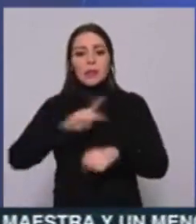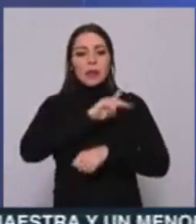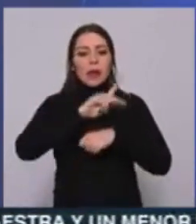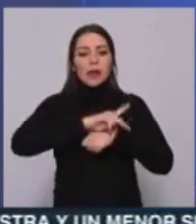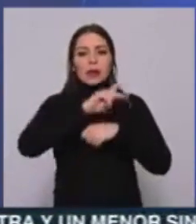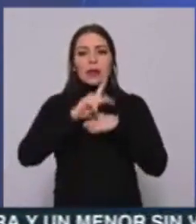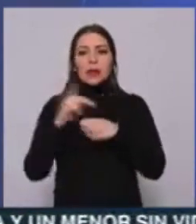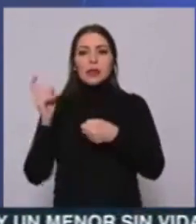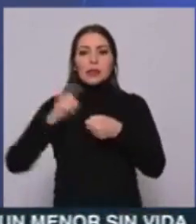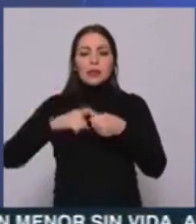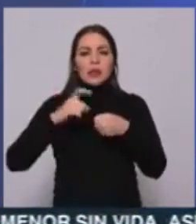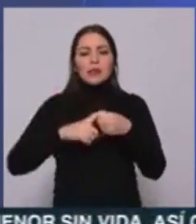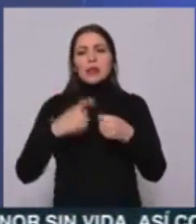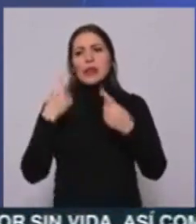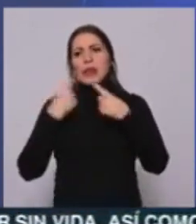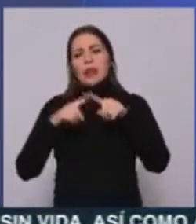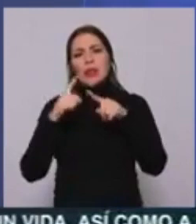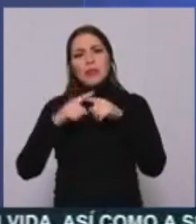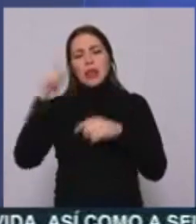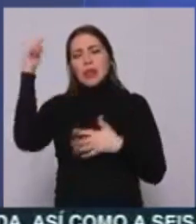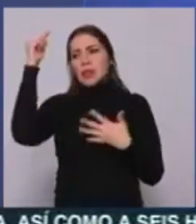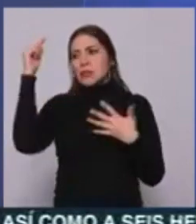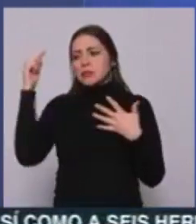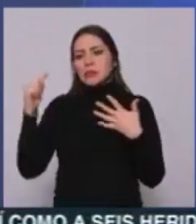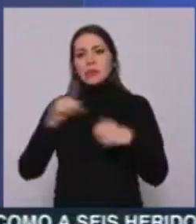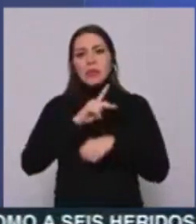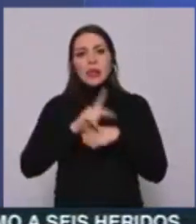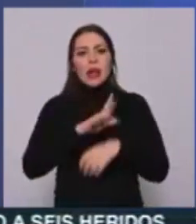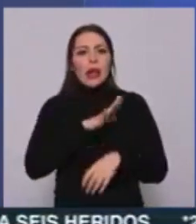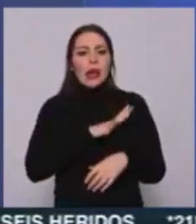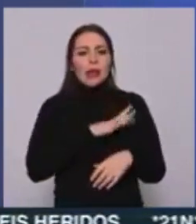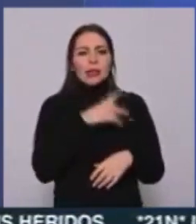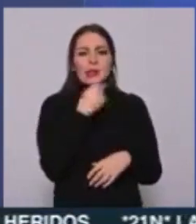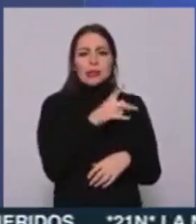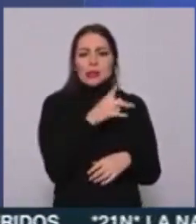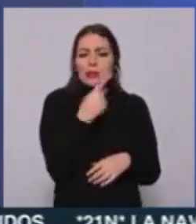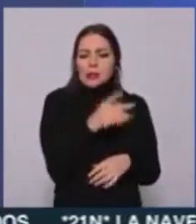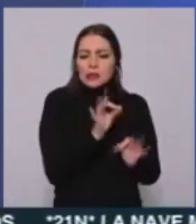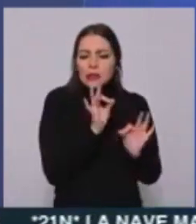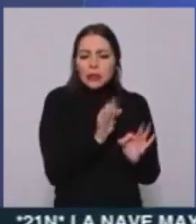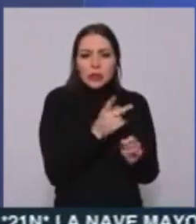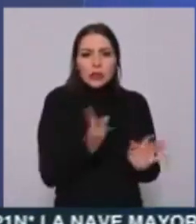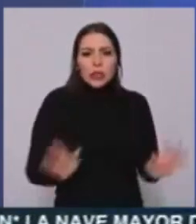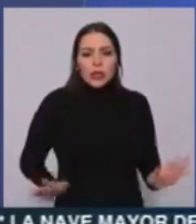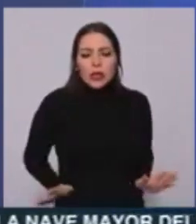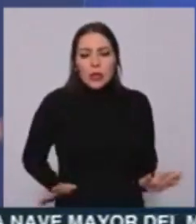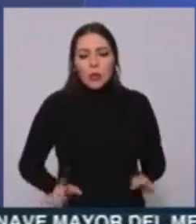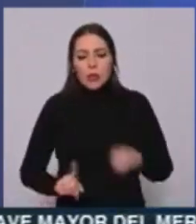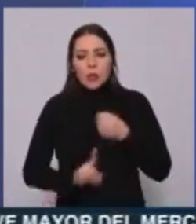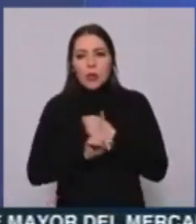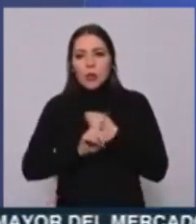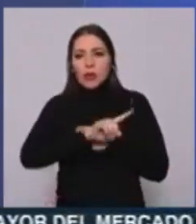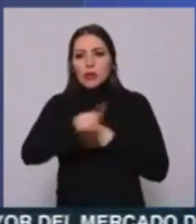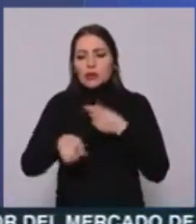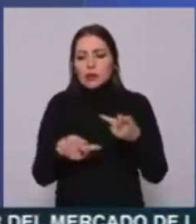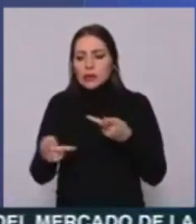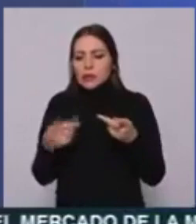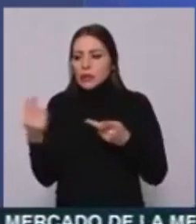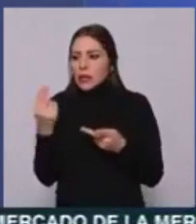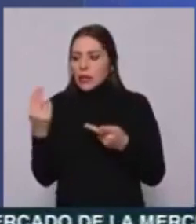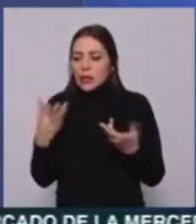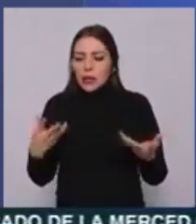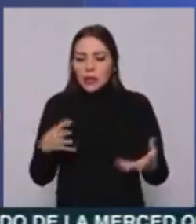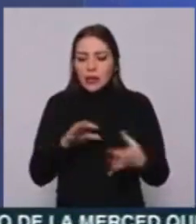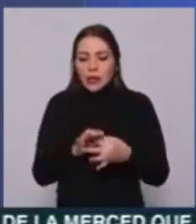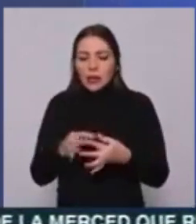características, los problemas que tienen que enfrentar día con día, es lo que lleva a crear una agenda de trabajo que permita que se tenga ese conjunto y que